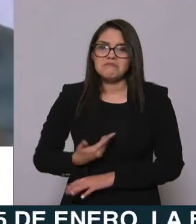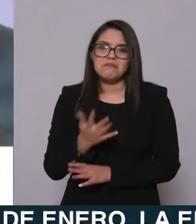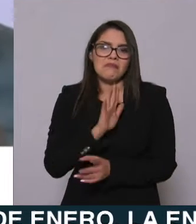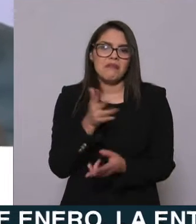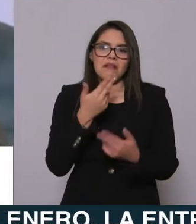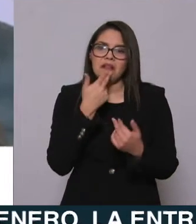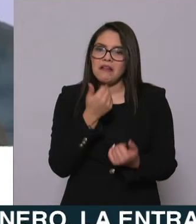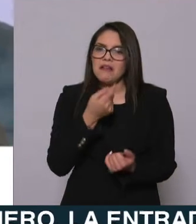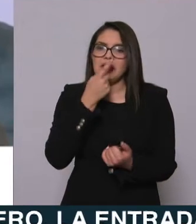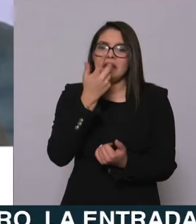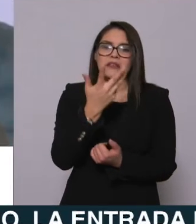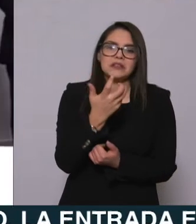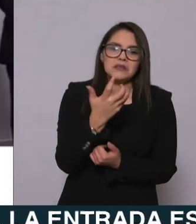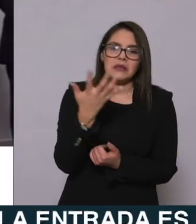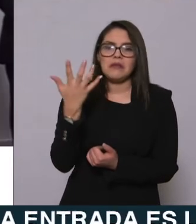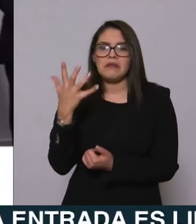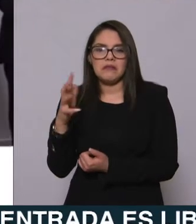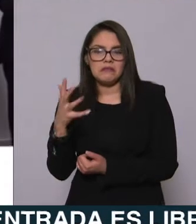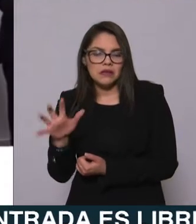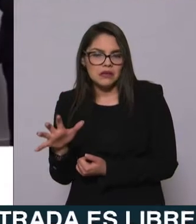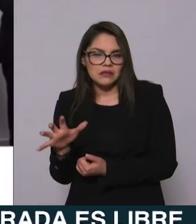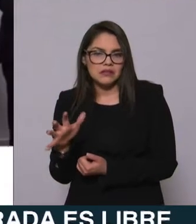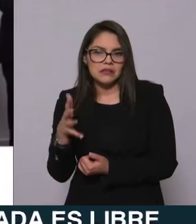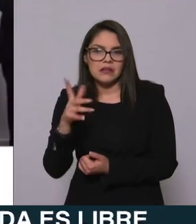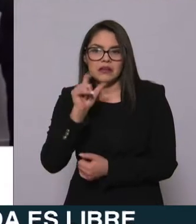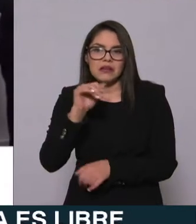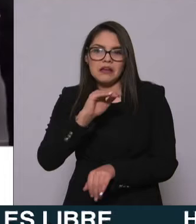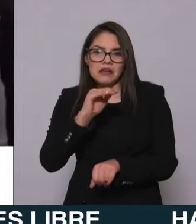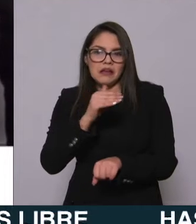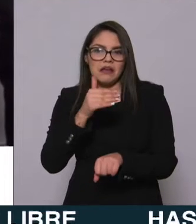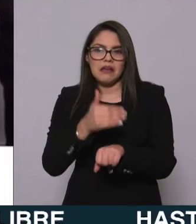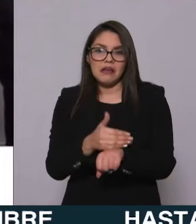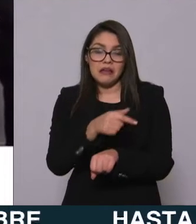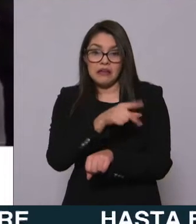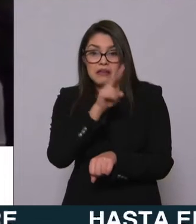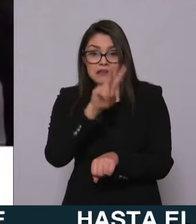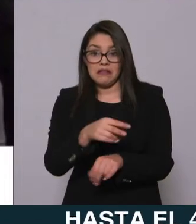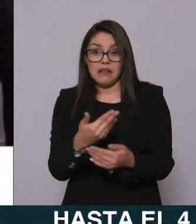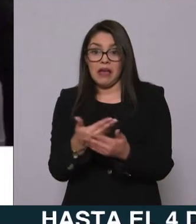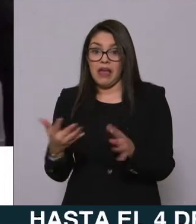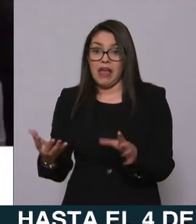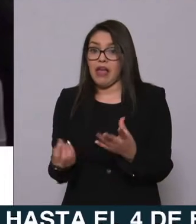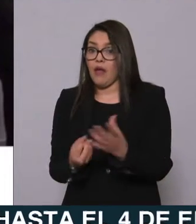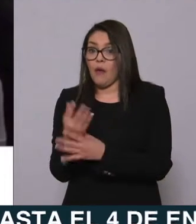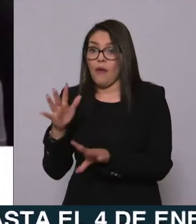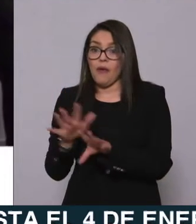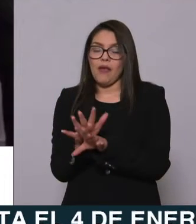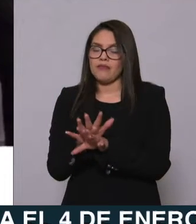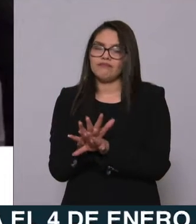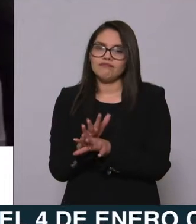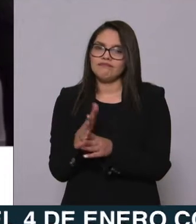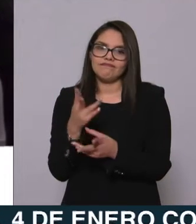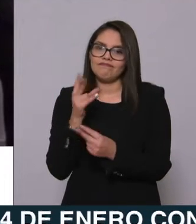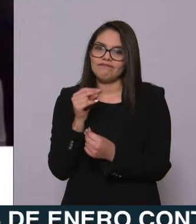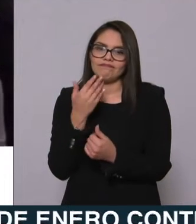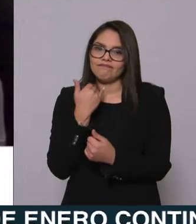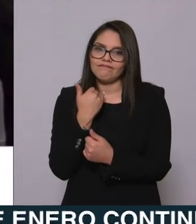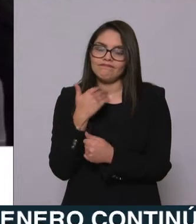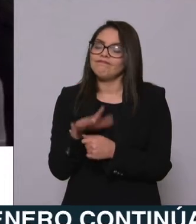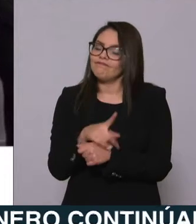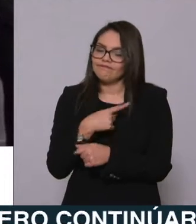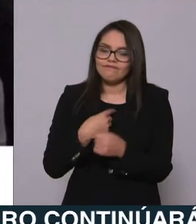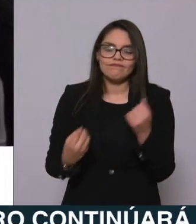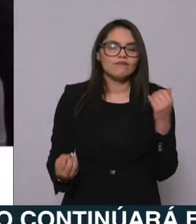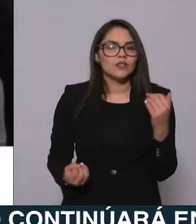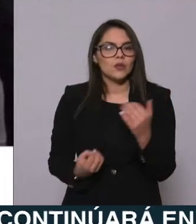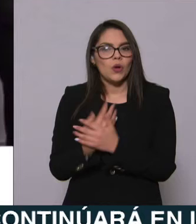hablan de 5 pesos, 10 pesos y sanciones que realmente no están actualizadas. Entonces, en ese sentido, vamos a diseñar una nueva